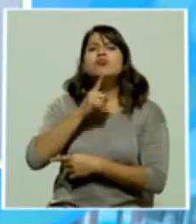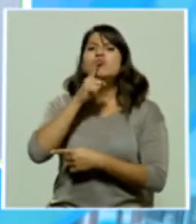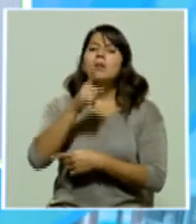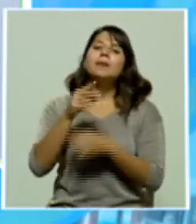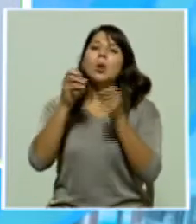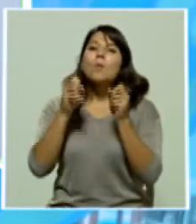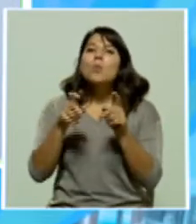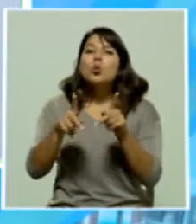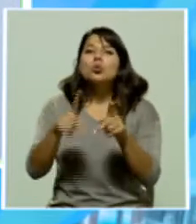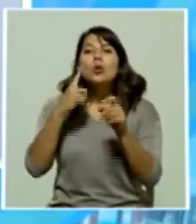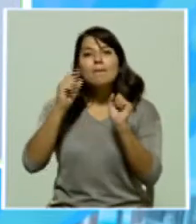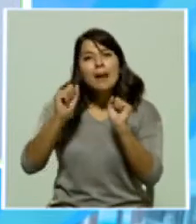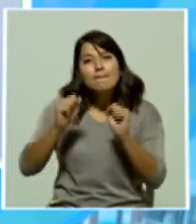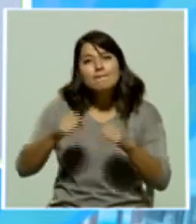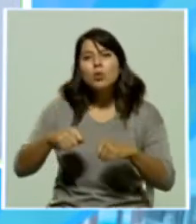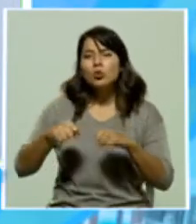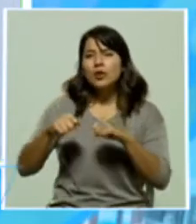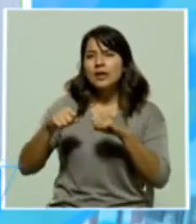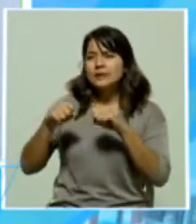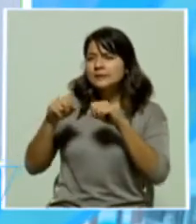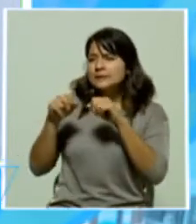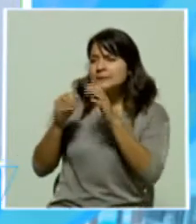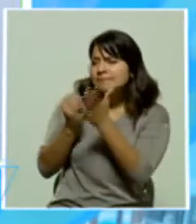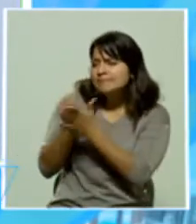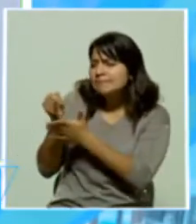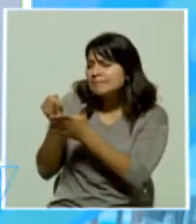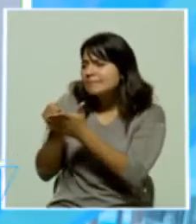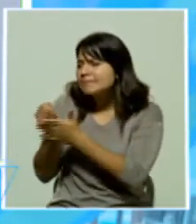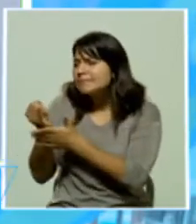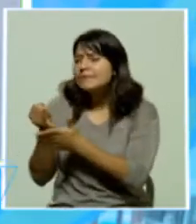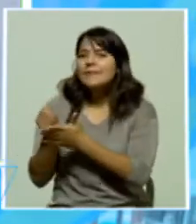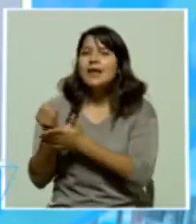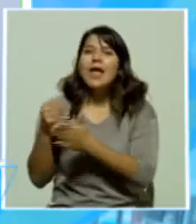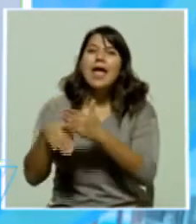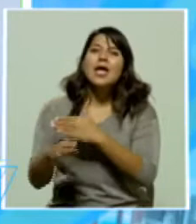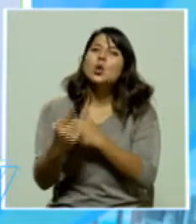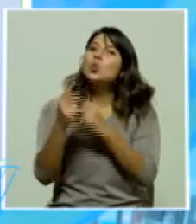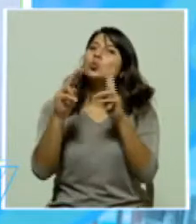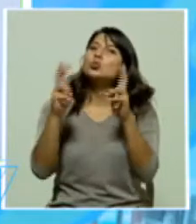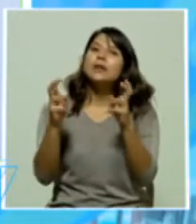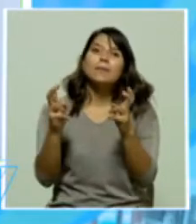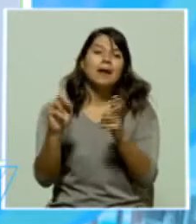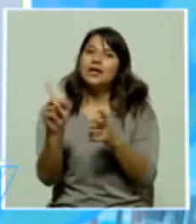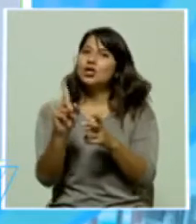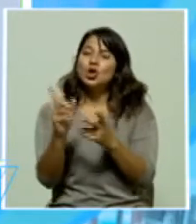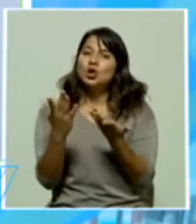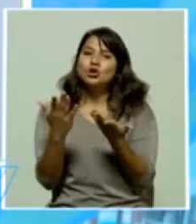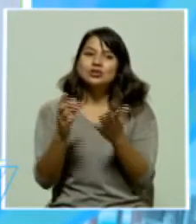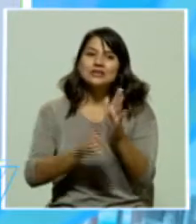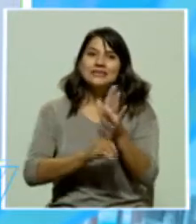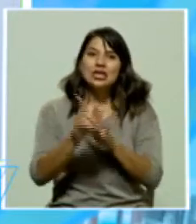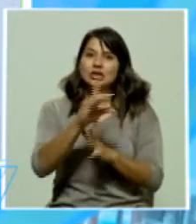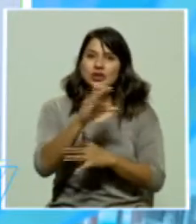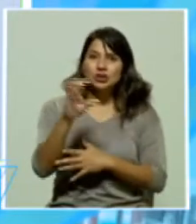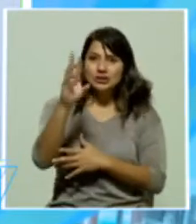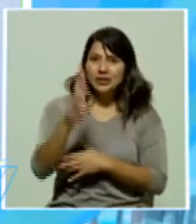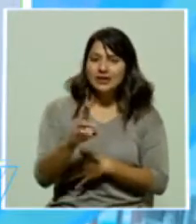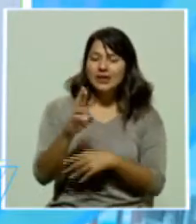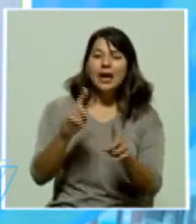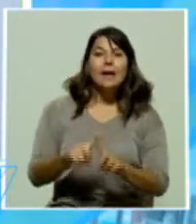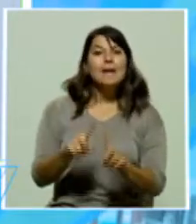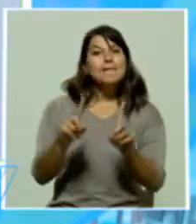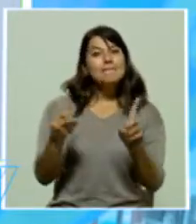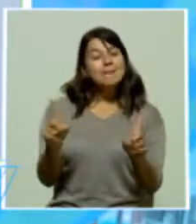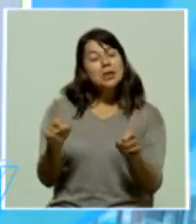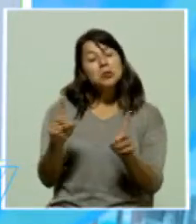de explorar y navegar en un ámbito que efectivamente no está muy explotado en Costa Rica, pero que era